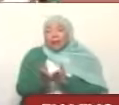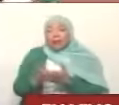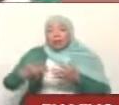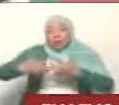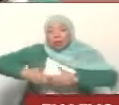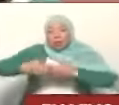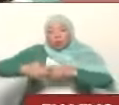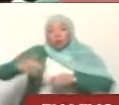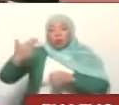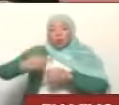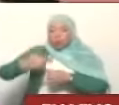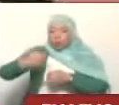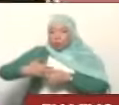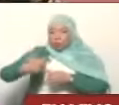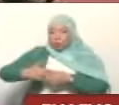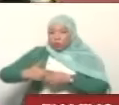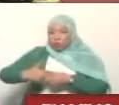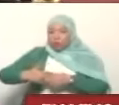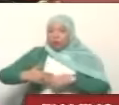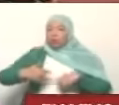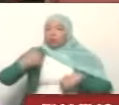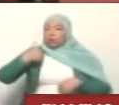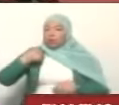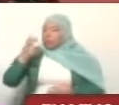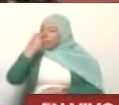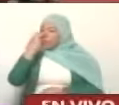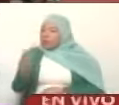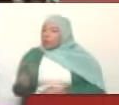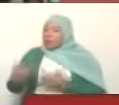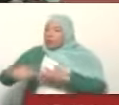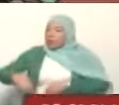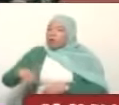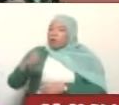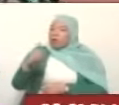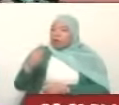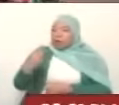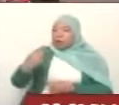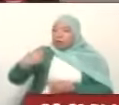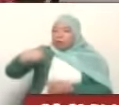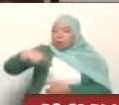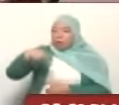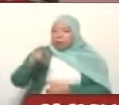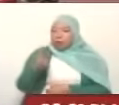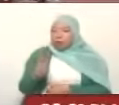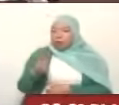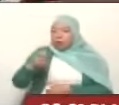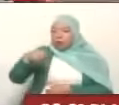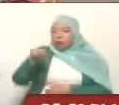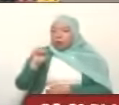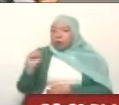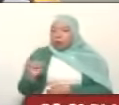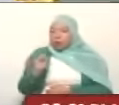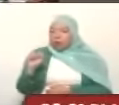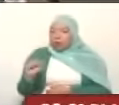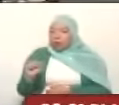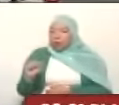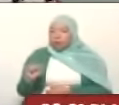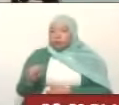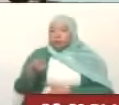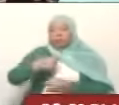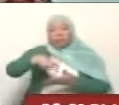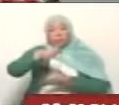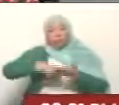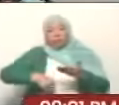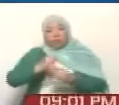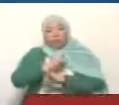petrolera, allá fui a PDVSA y fui el primer firmante del acta